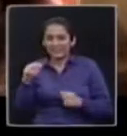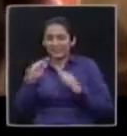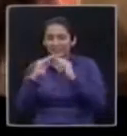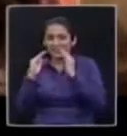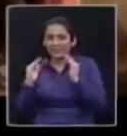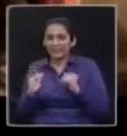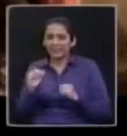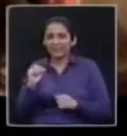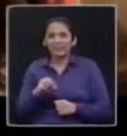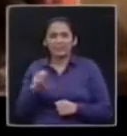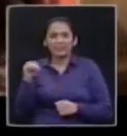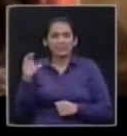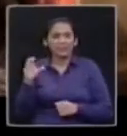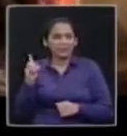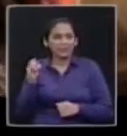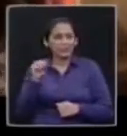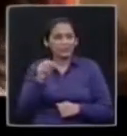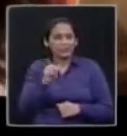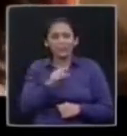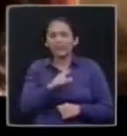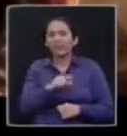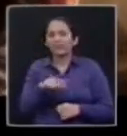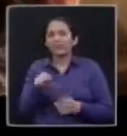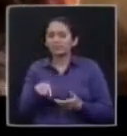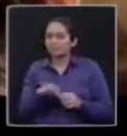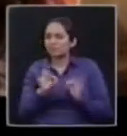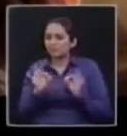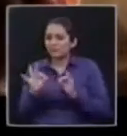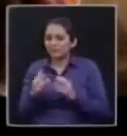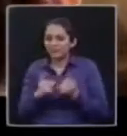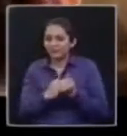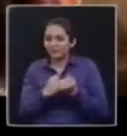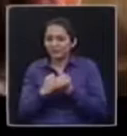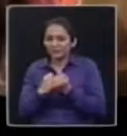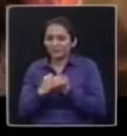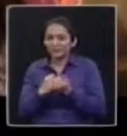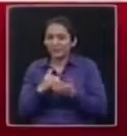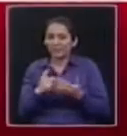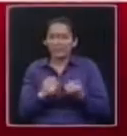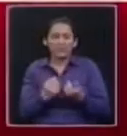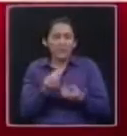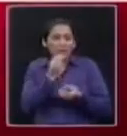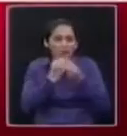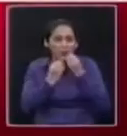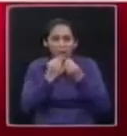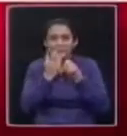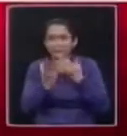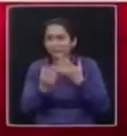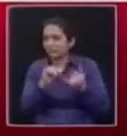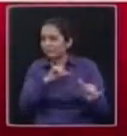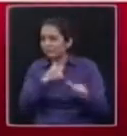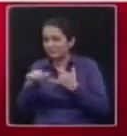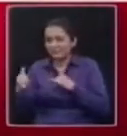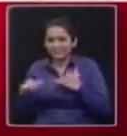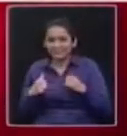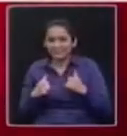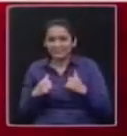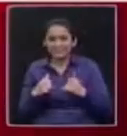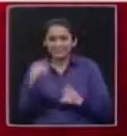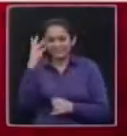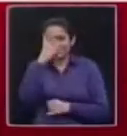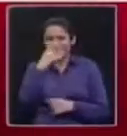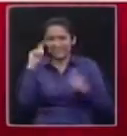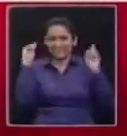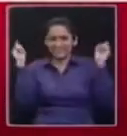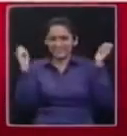cómo están comprometidos con estos niños en su alimentación, en los juegos. Mira qué lindo homenaje que han hecho hoy por el Día del